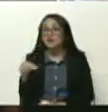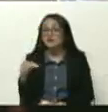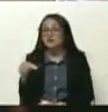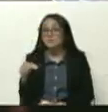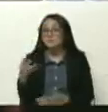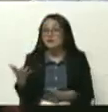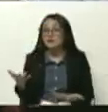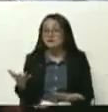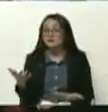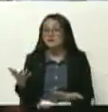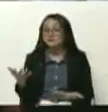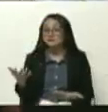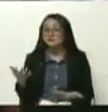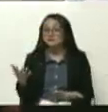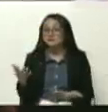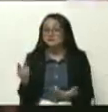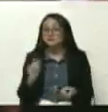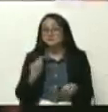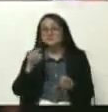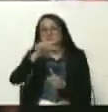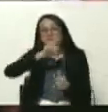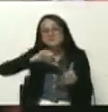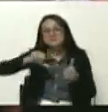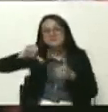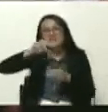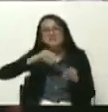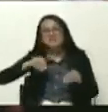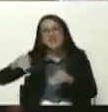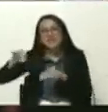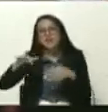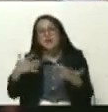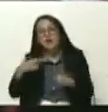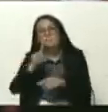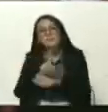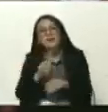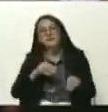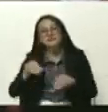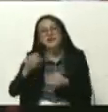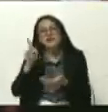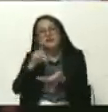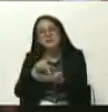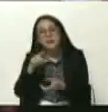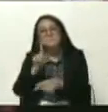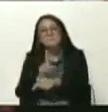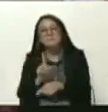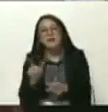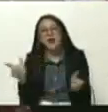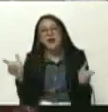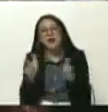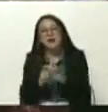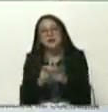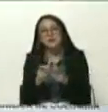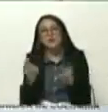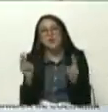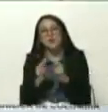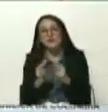eso, y de estas sedes rotativas, ¿cuál sería la primera sede para ese primer encuentro?